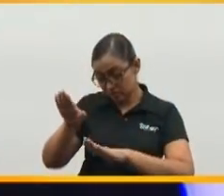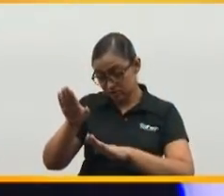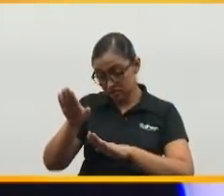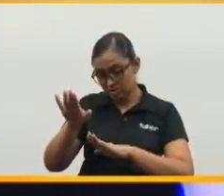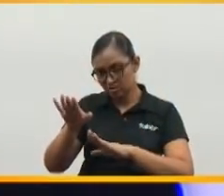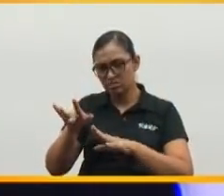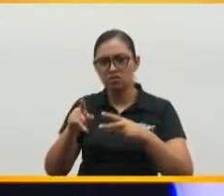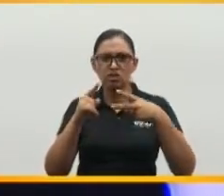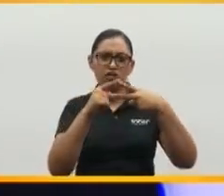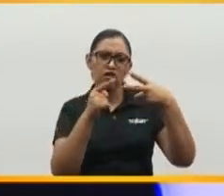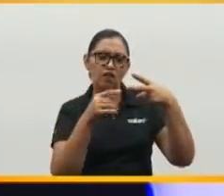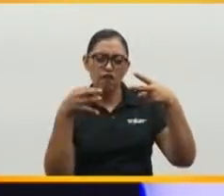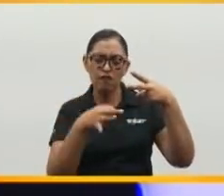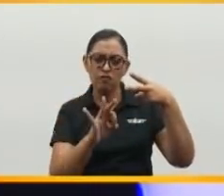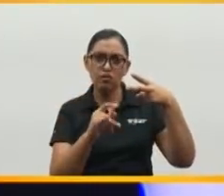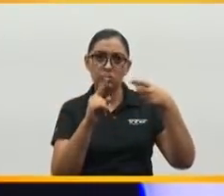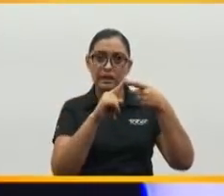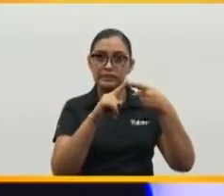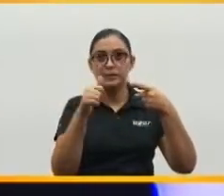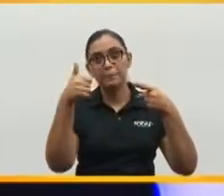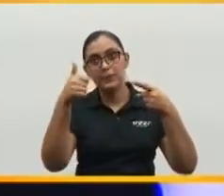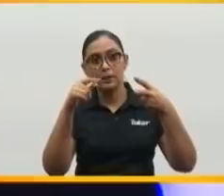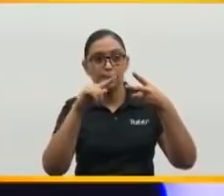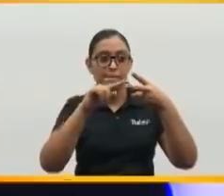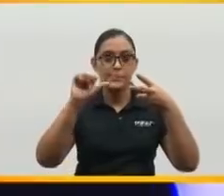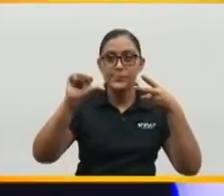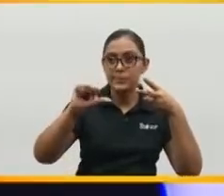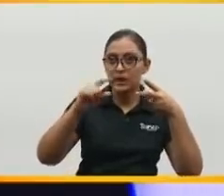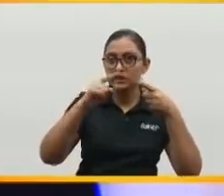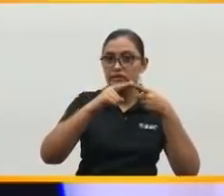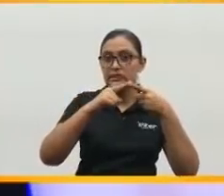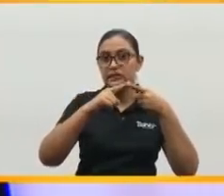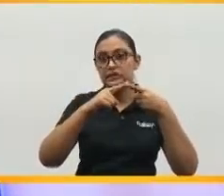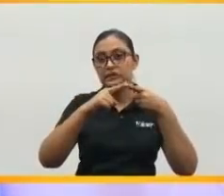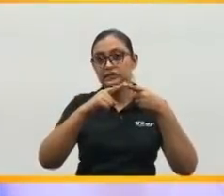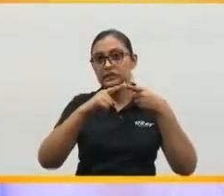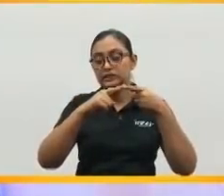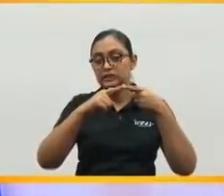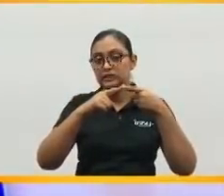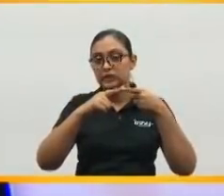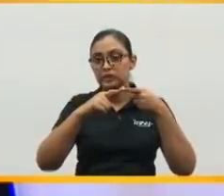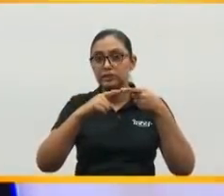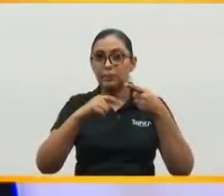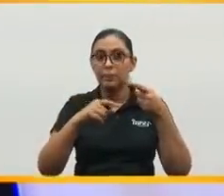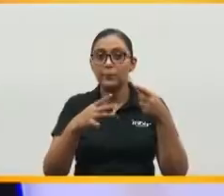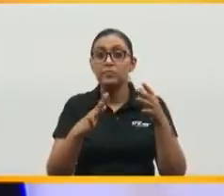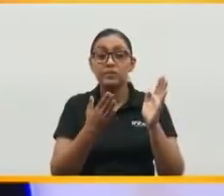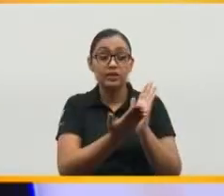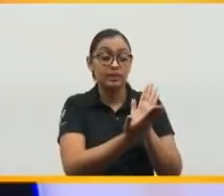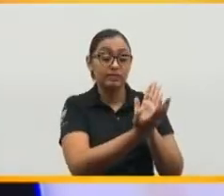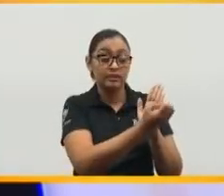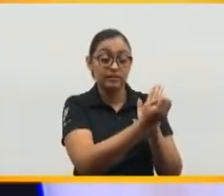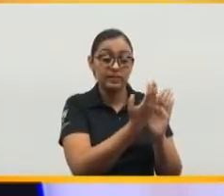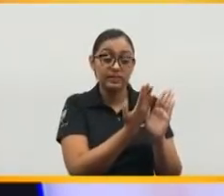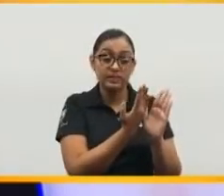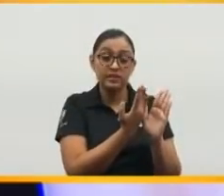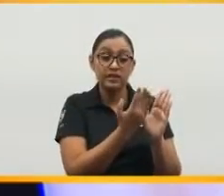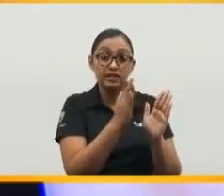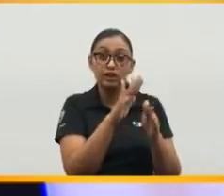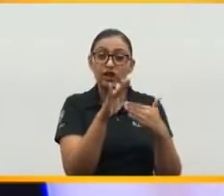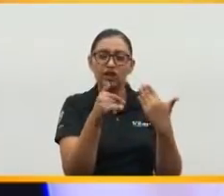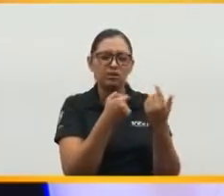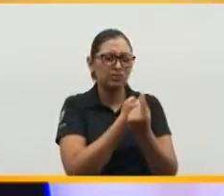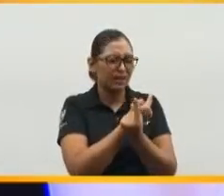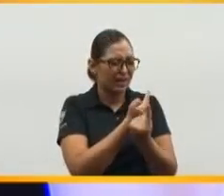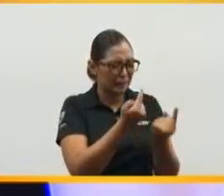buenas o por las malas. Porque este libro dice que delante de su nombre se doblará toda rodilla